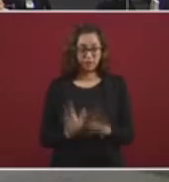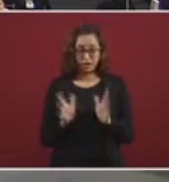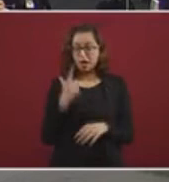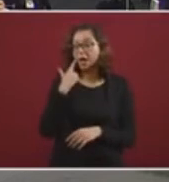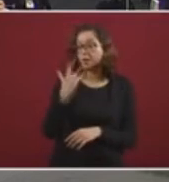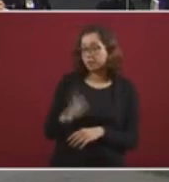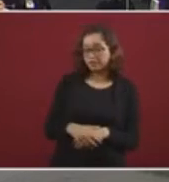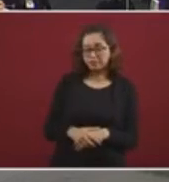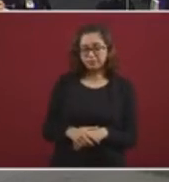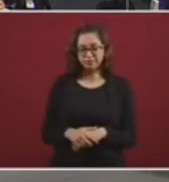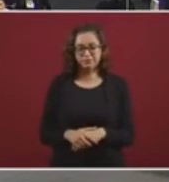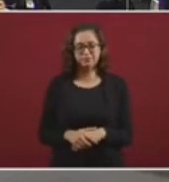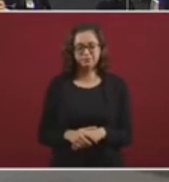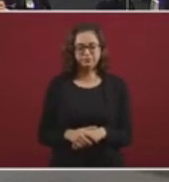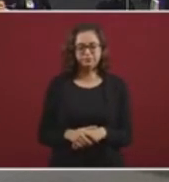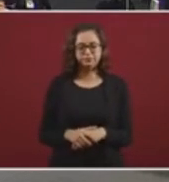Es el avance